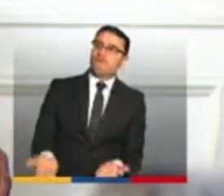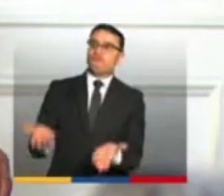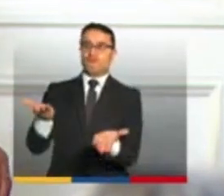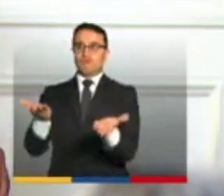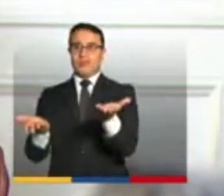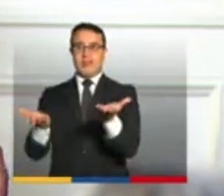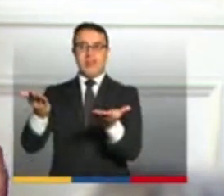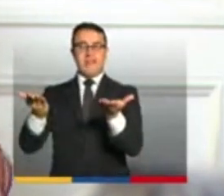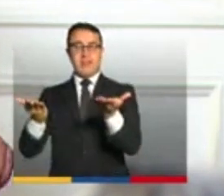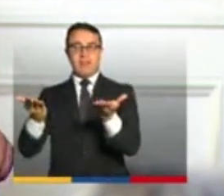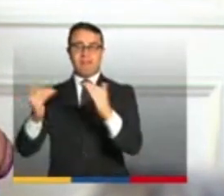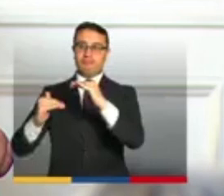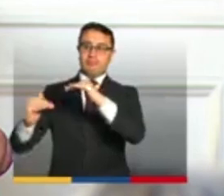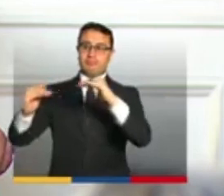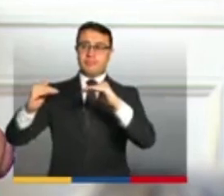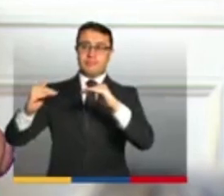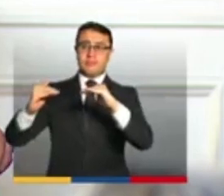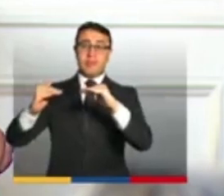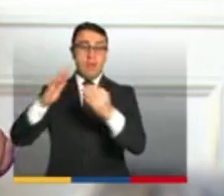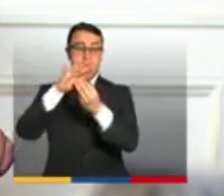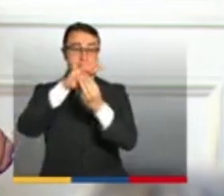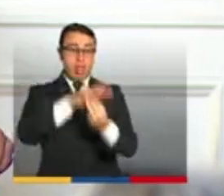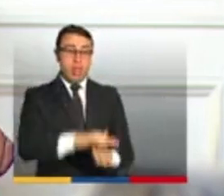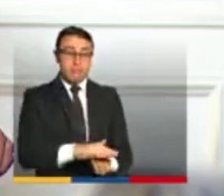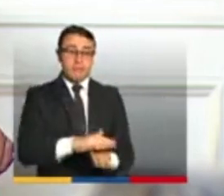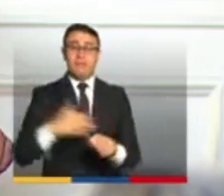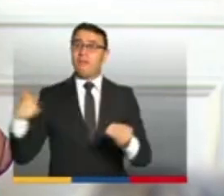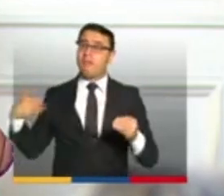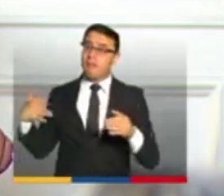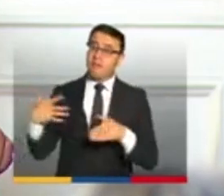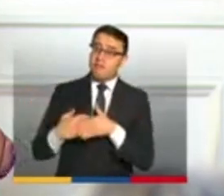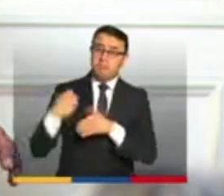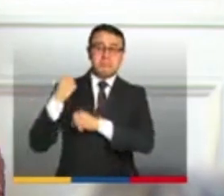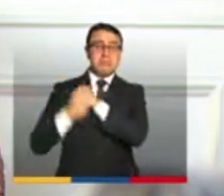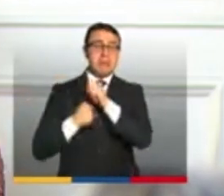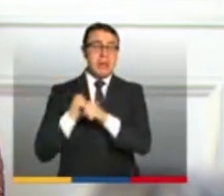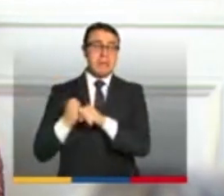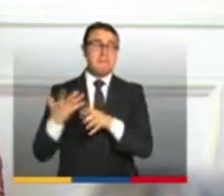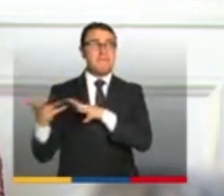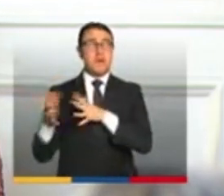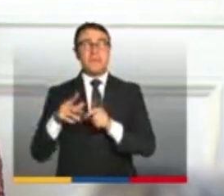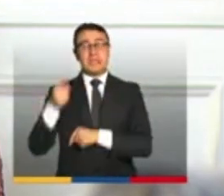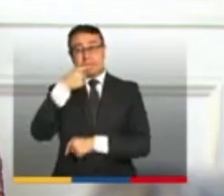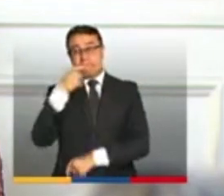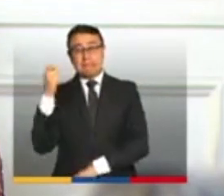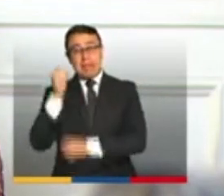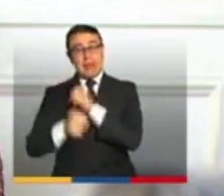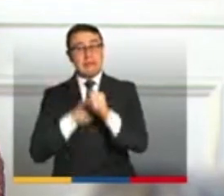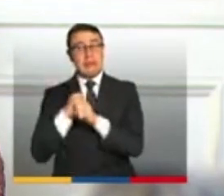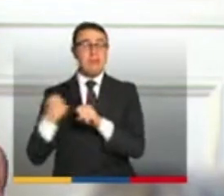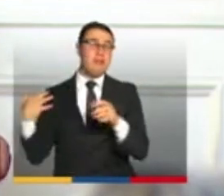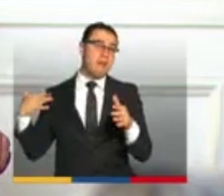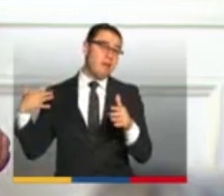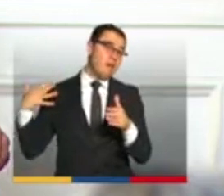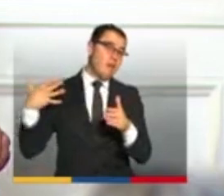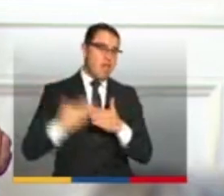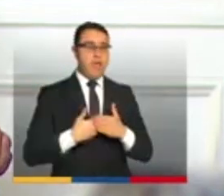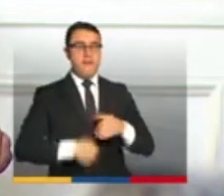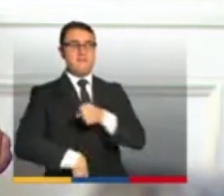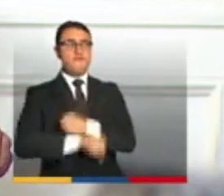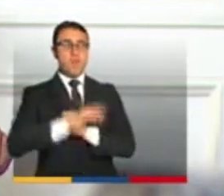venimos de una tradición de décadas, casi de siglo, ¿no?, de fútbol